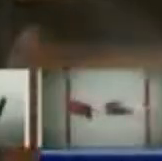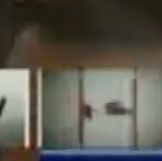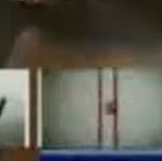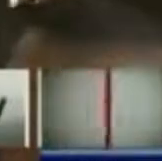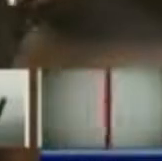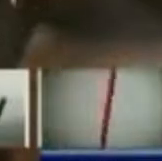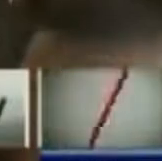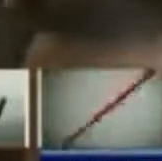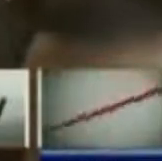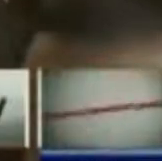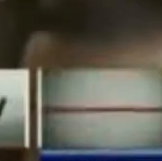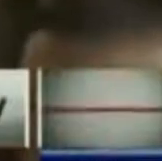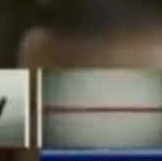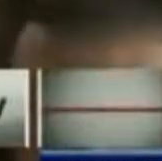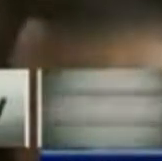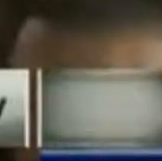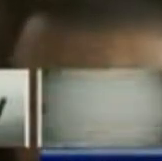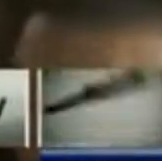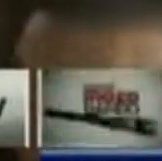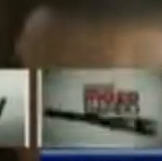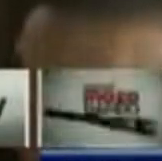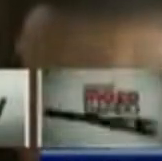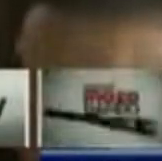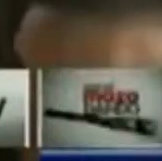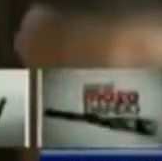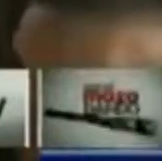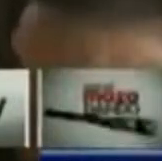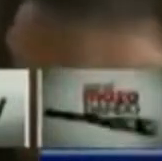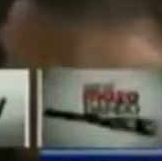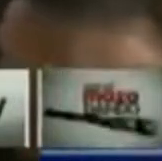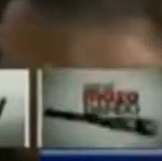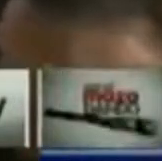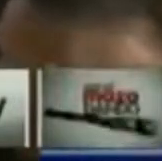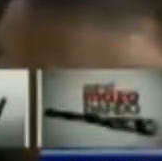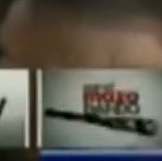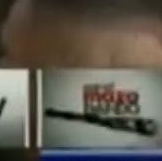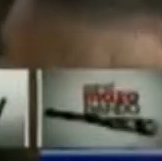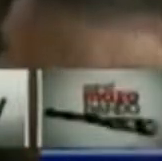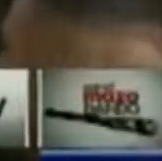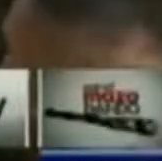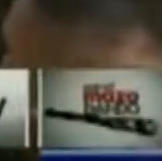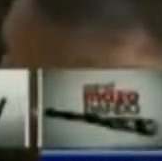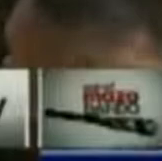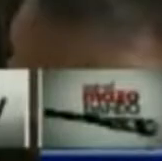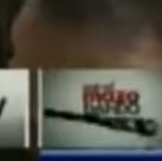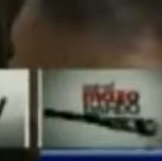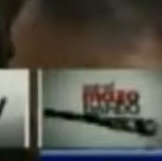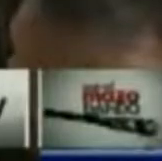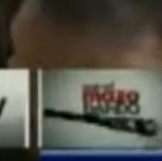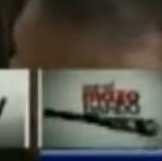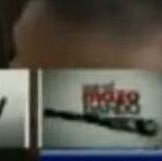lo defiendo no corre amargado que vamos por vos